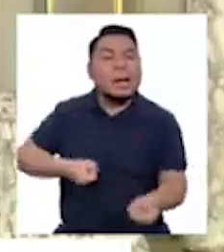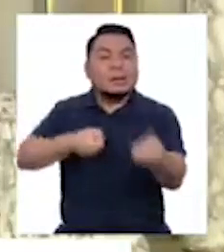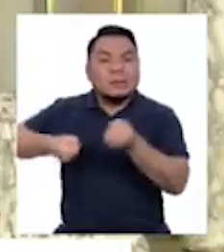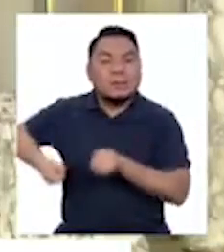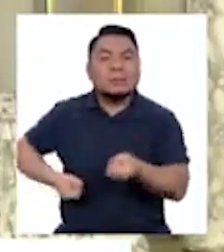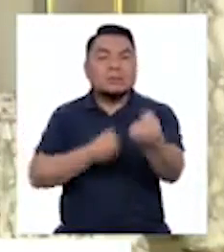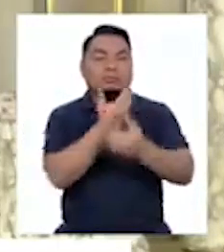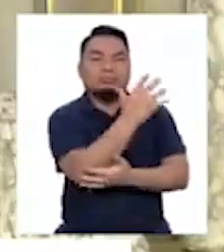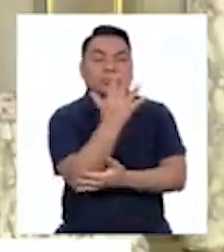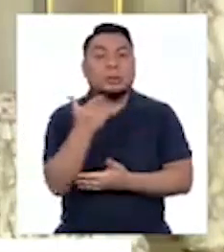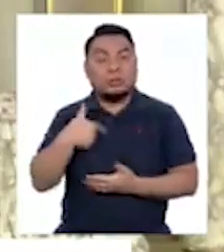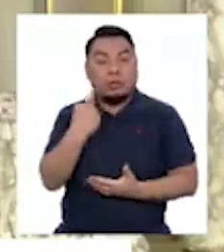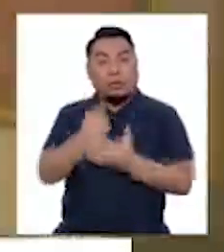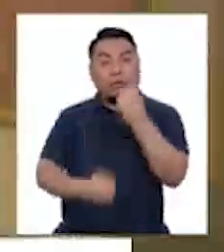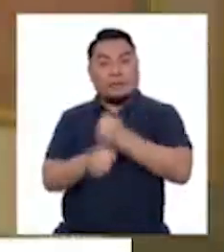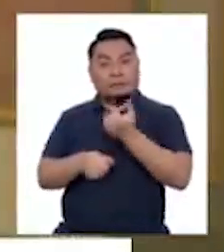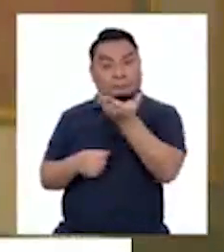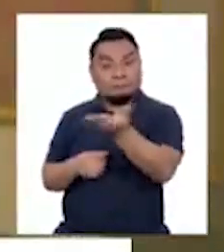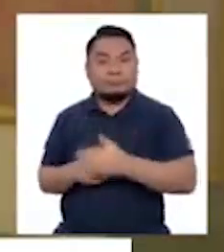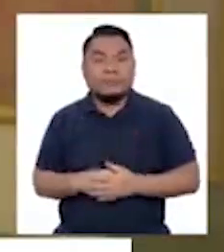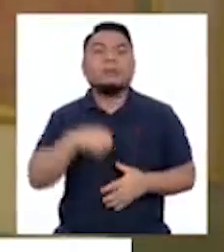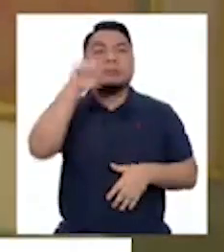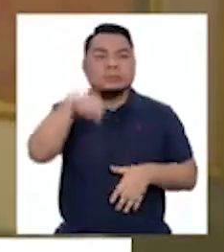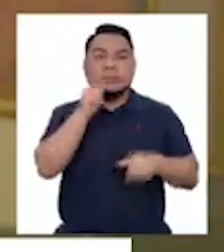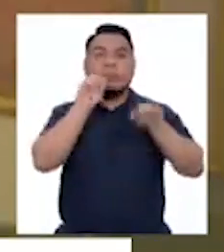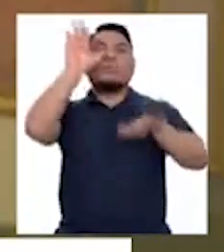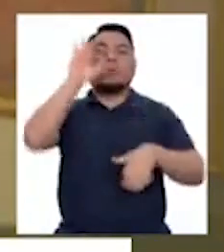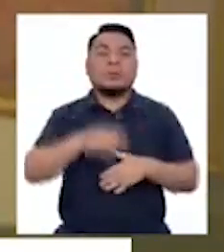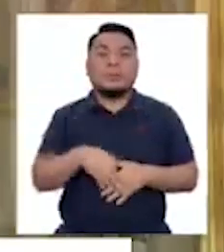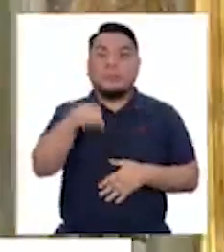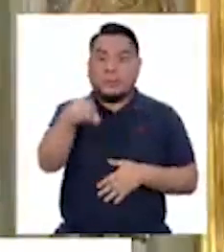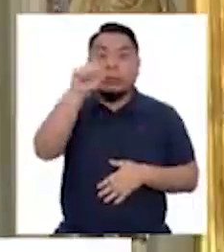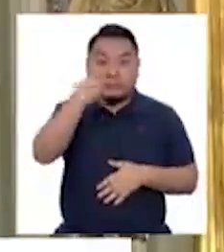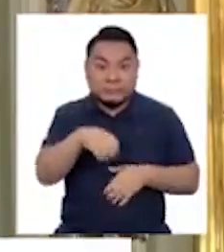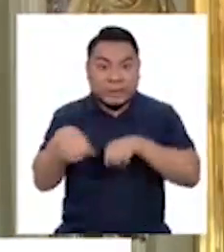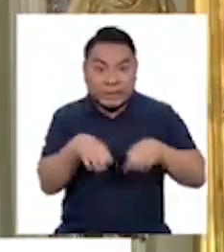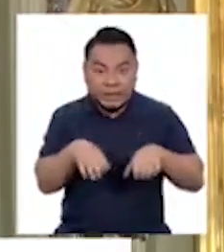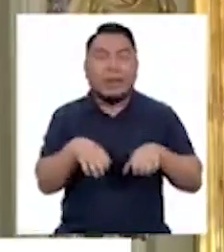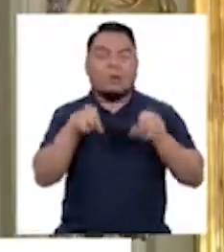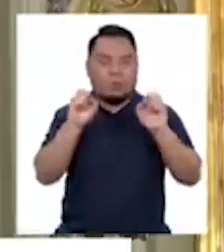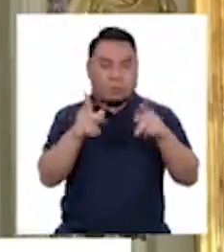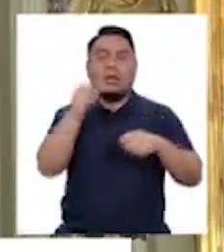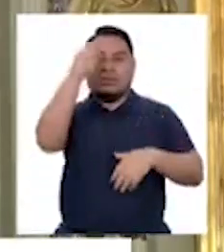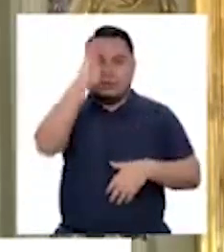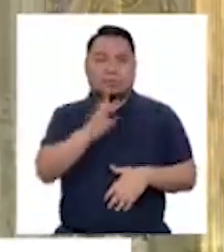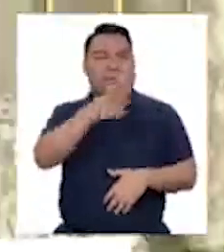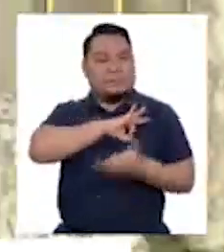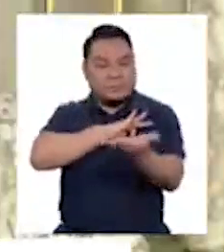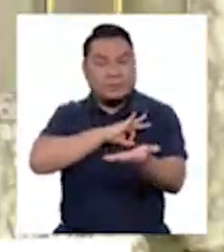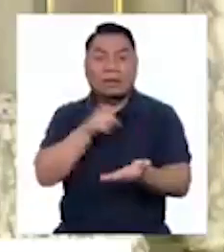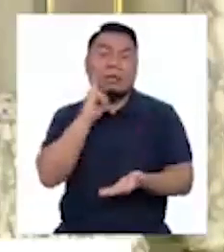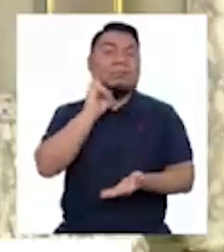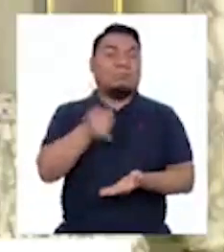y Riego, que os confío. Sí, juro. Si así lo hiciereis, que Dios os premie,